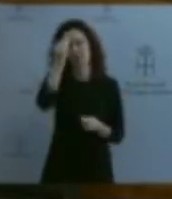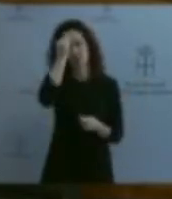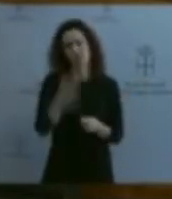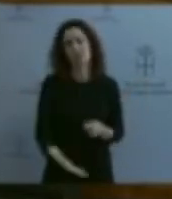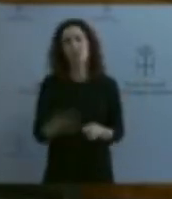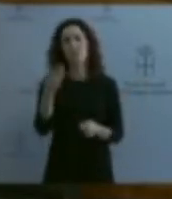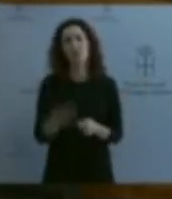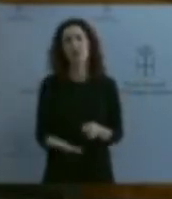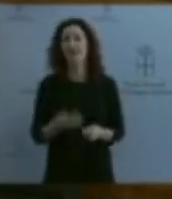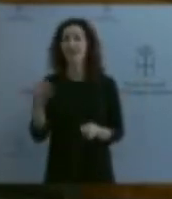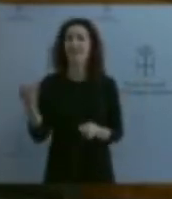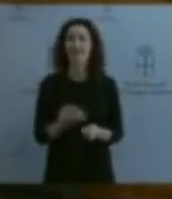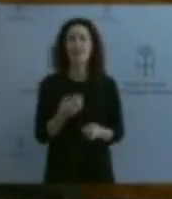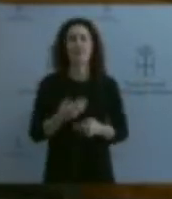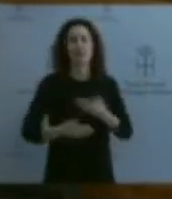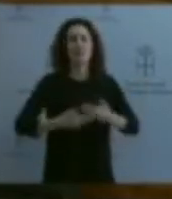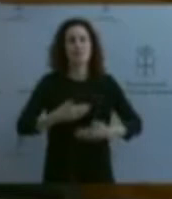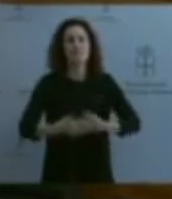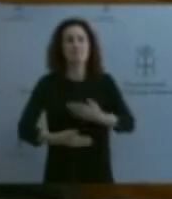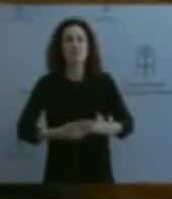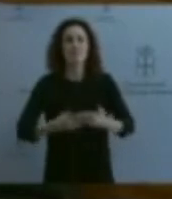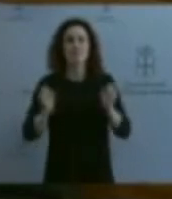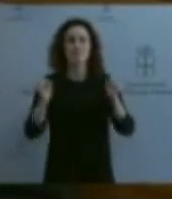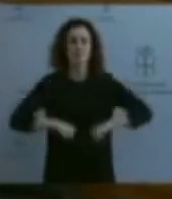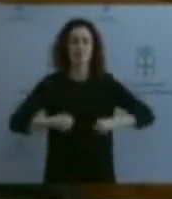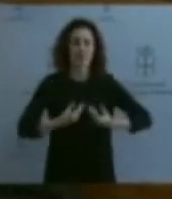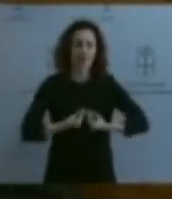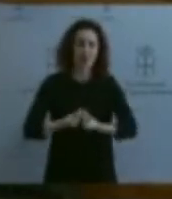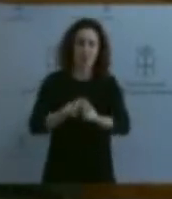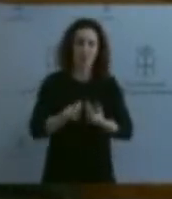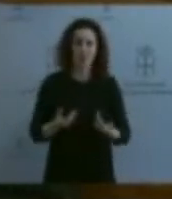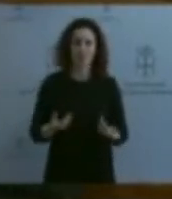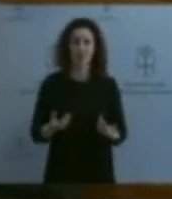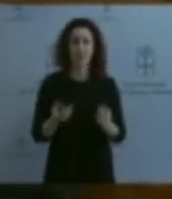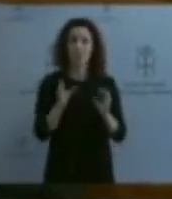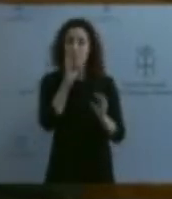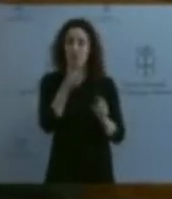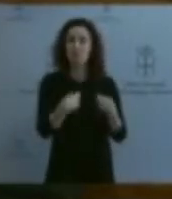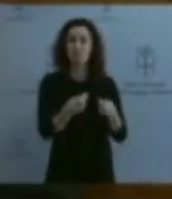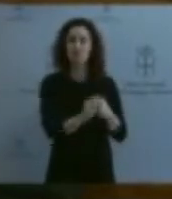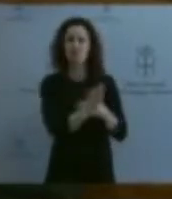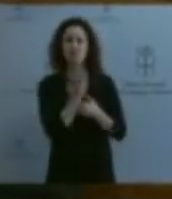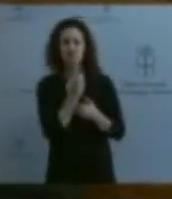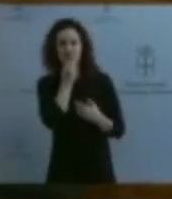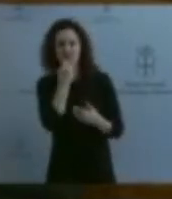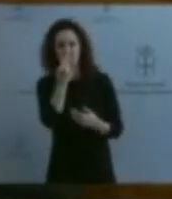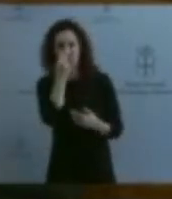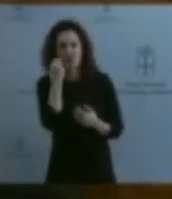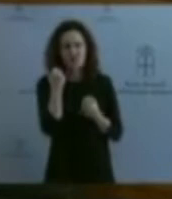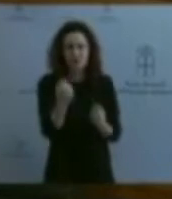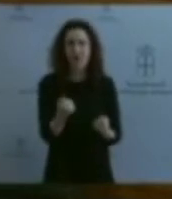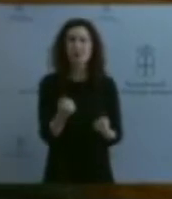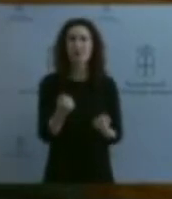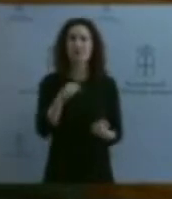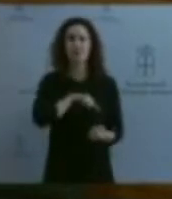hay planteamientos, por ejemplo, que me han hecho las cámaras de comercio muy interesantes, que además recogen el sentir de las empresas y que, por tanto, nos tienen que